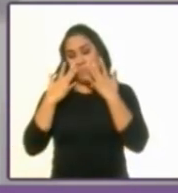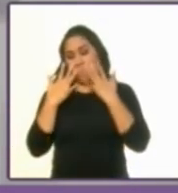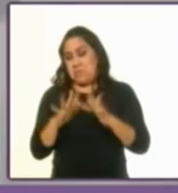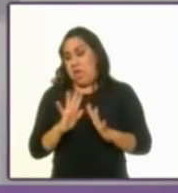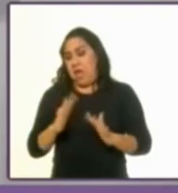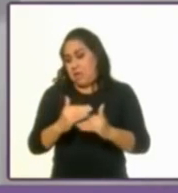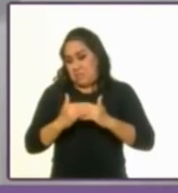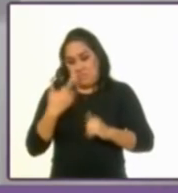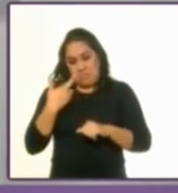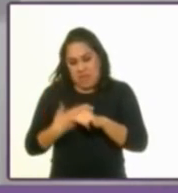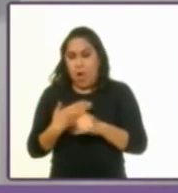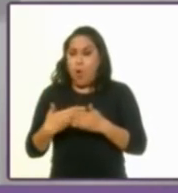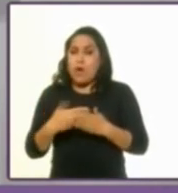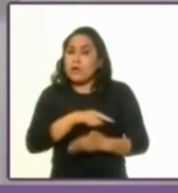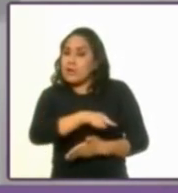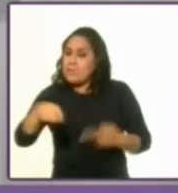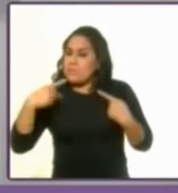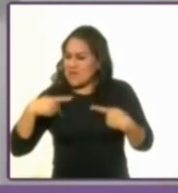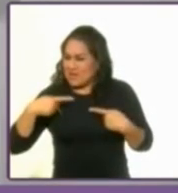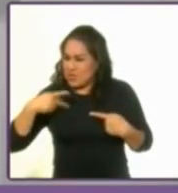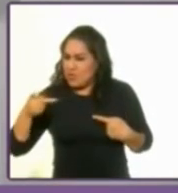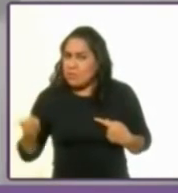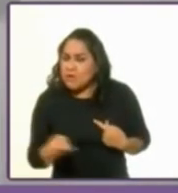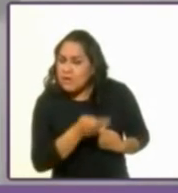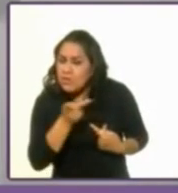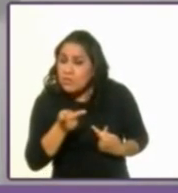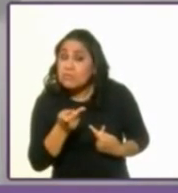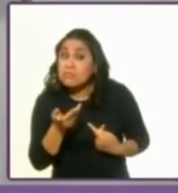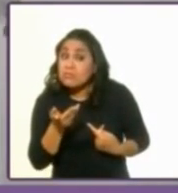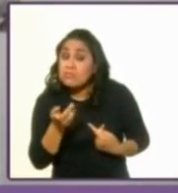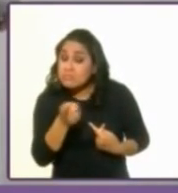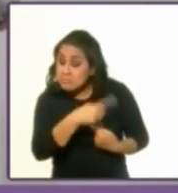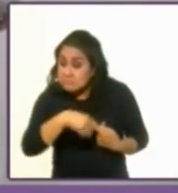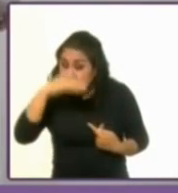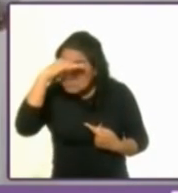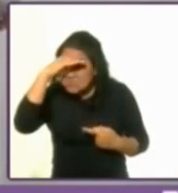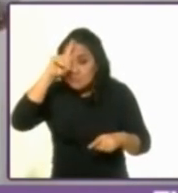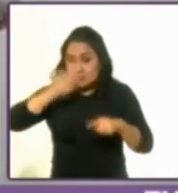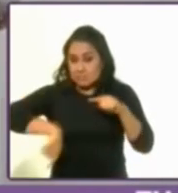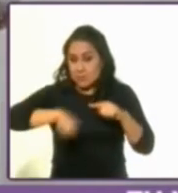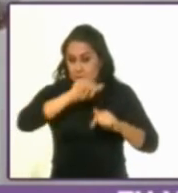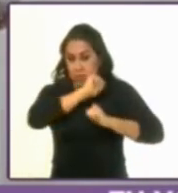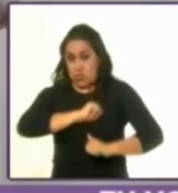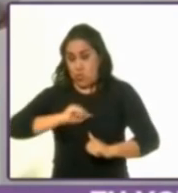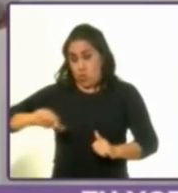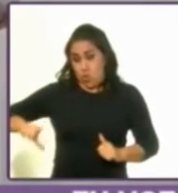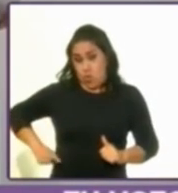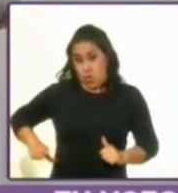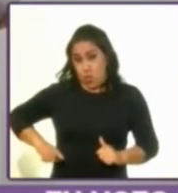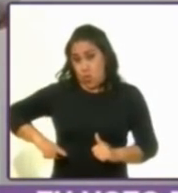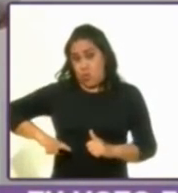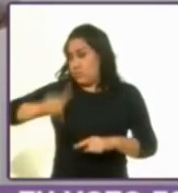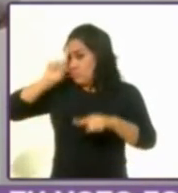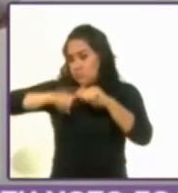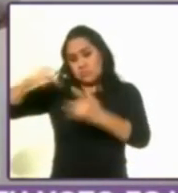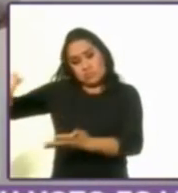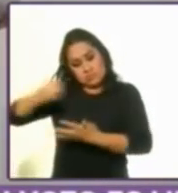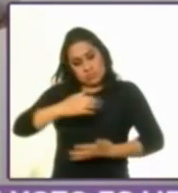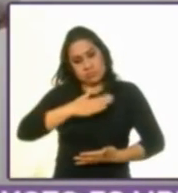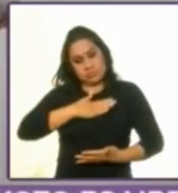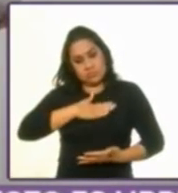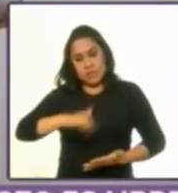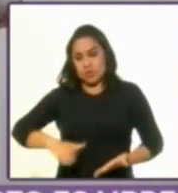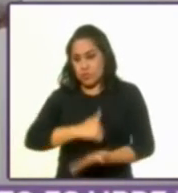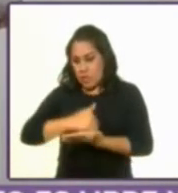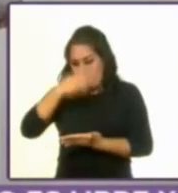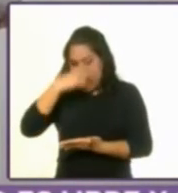desde el público si alguien piensa quitarle a la federación y dárselo al gobierno de la ciudad el presupuesto educativo o